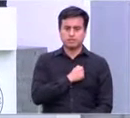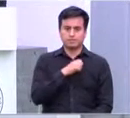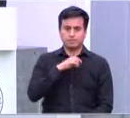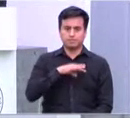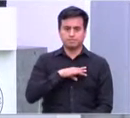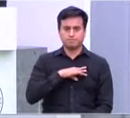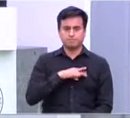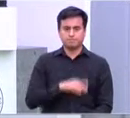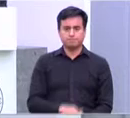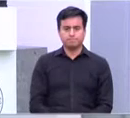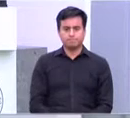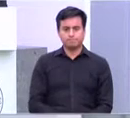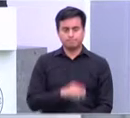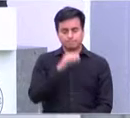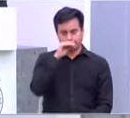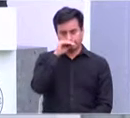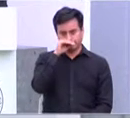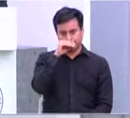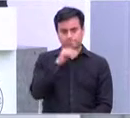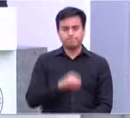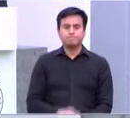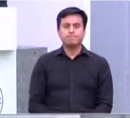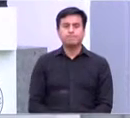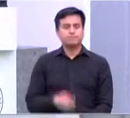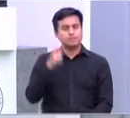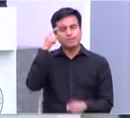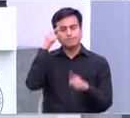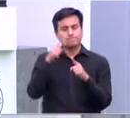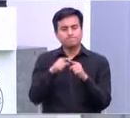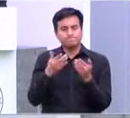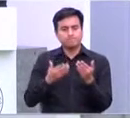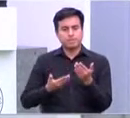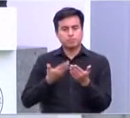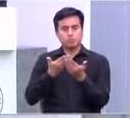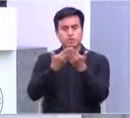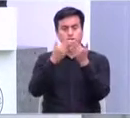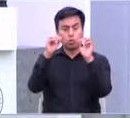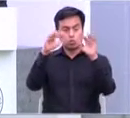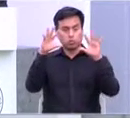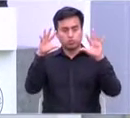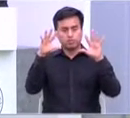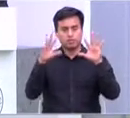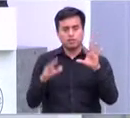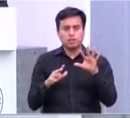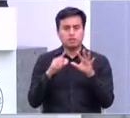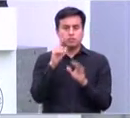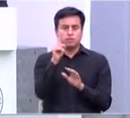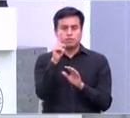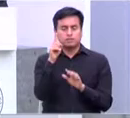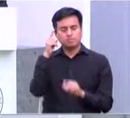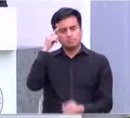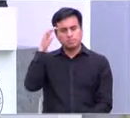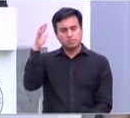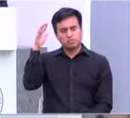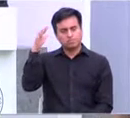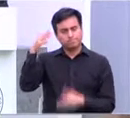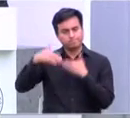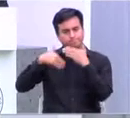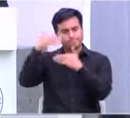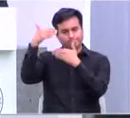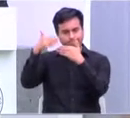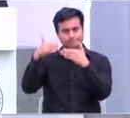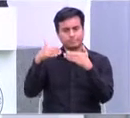de chile que tiene por objeto aportar luces a una aspiración que está